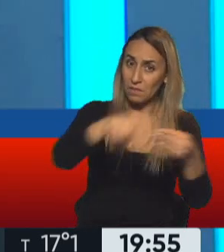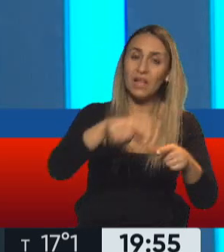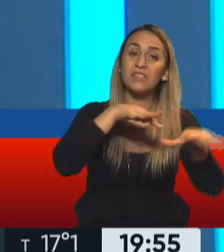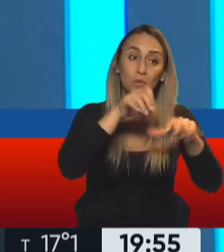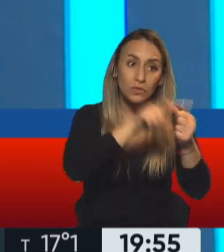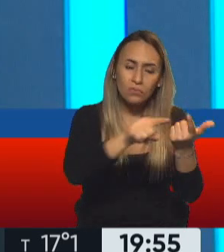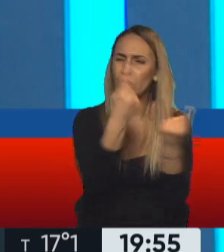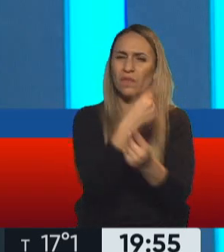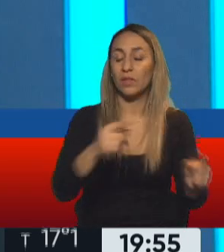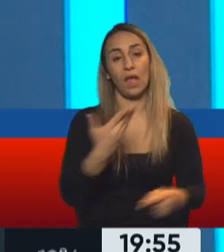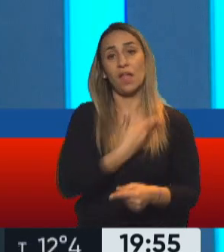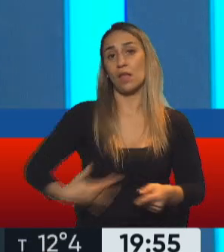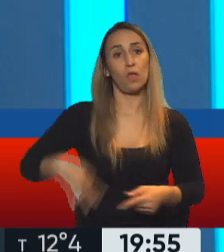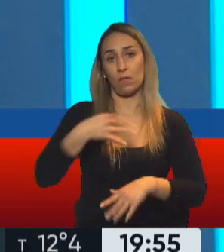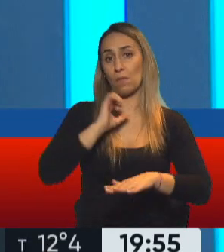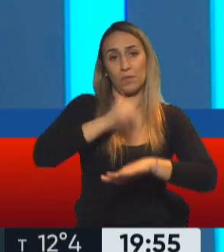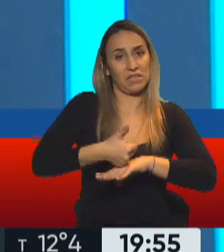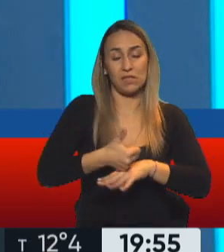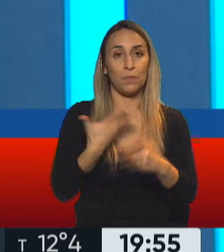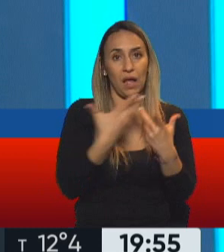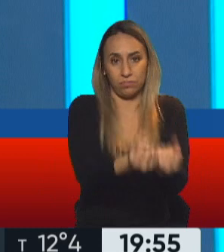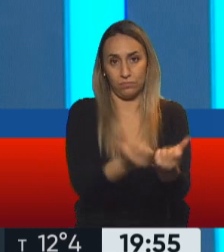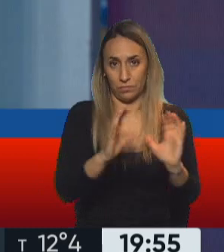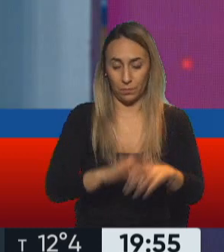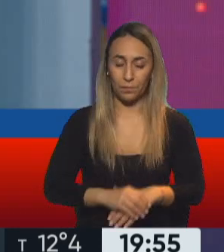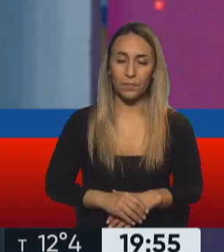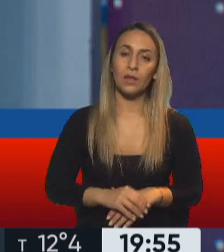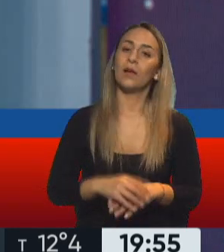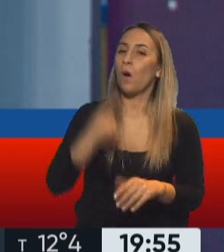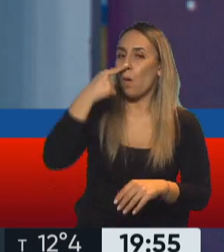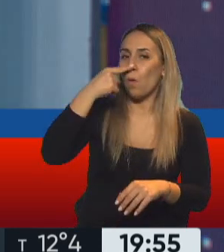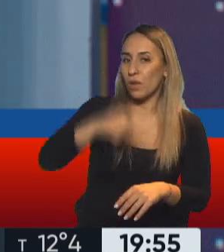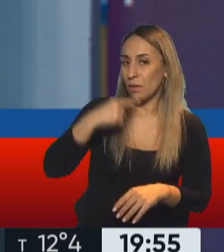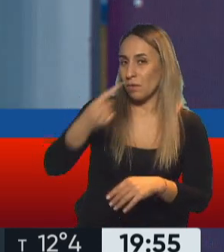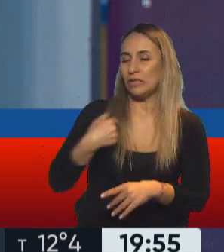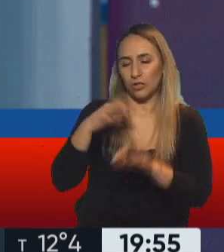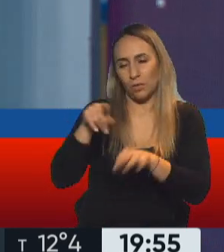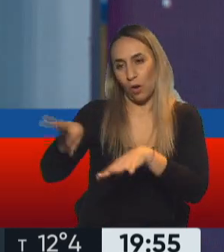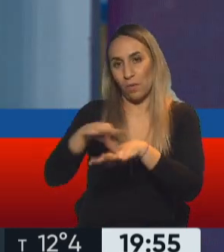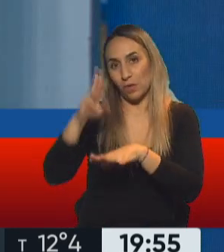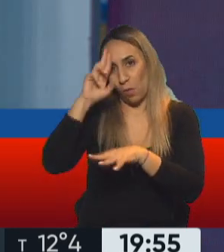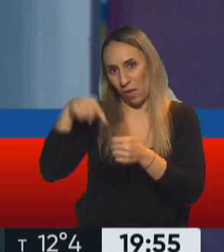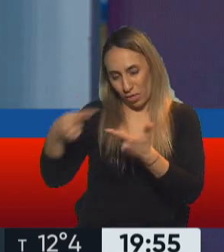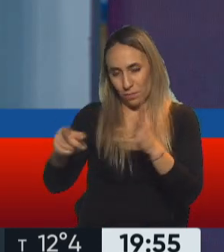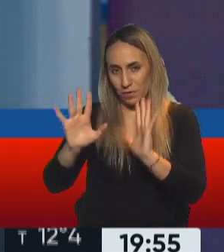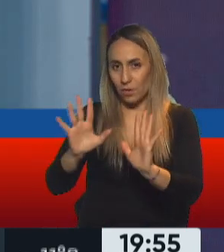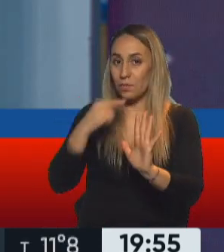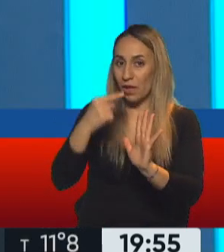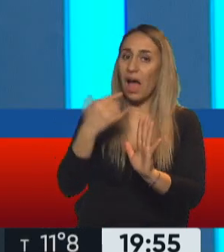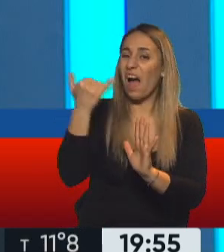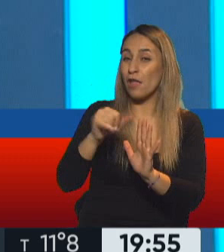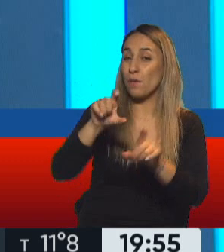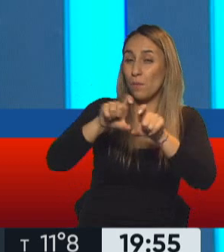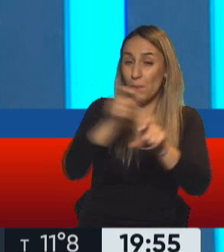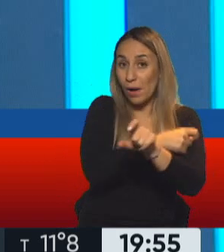estar presente para garantizar la accesibilidad. Ministro, cierro con la última pregunta cortita porque sé que tiene compromisos. ¿Hay vacunas en las heladeras? no hay vacunas en las